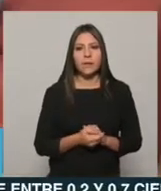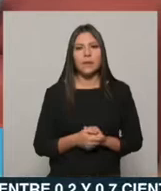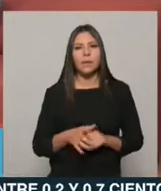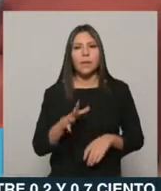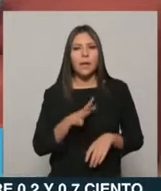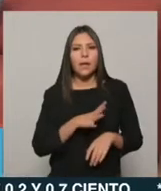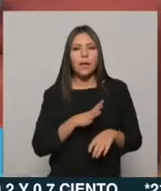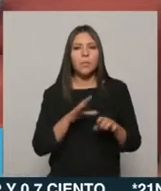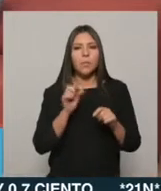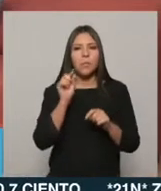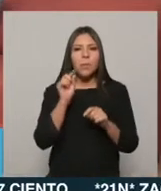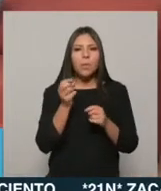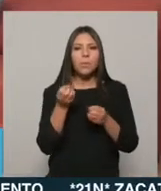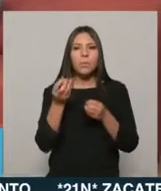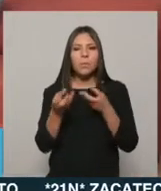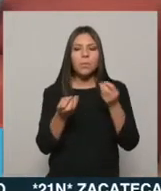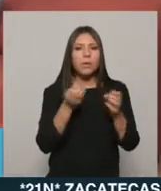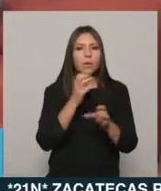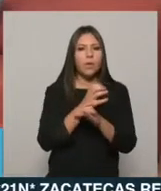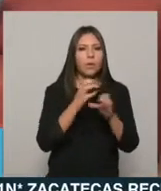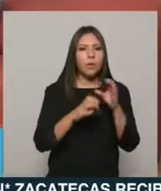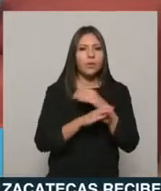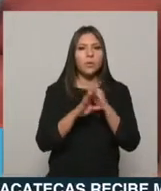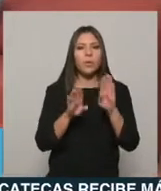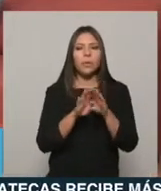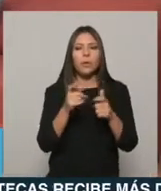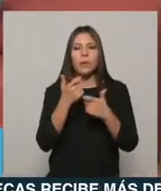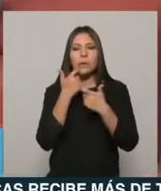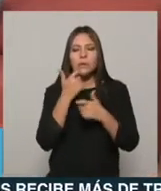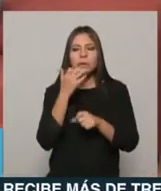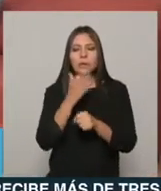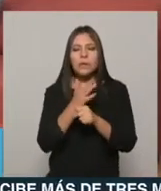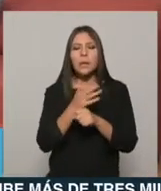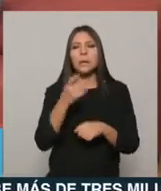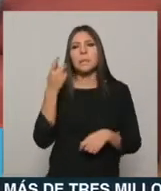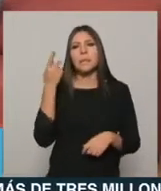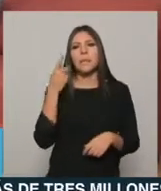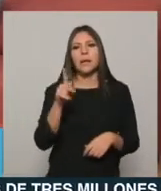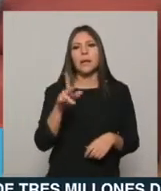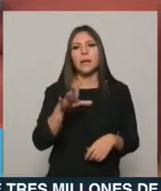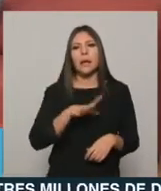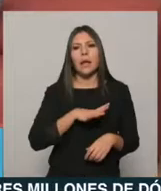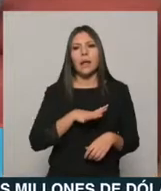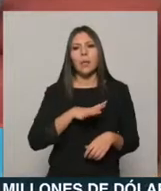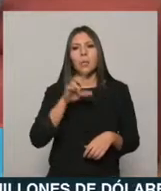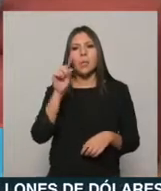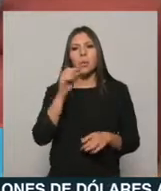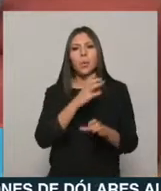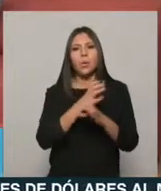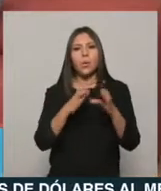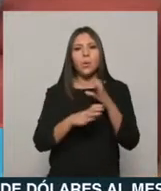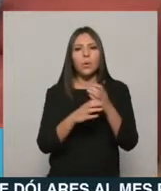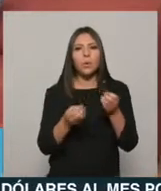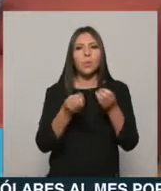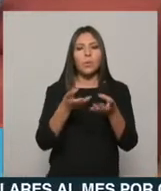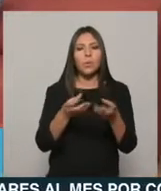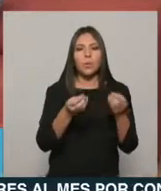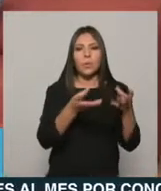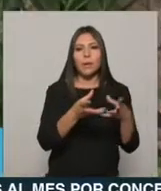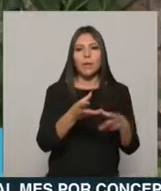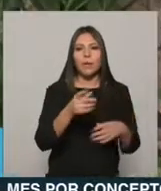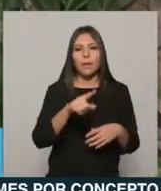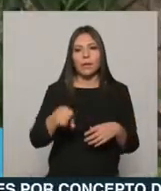y un pequeño tinte, como es tinte de cabaret. Tiene por ahí algunos remates y latiguillos que